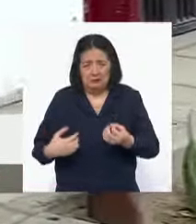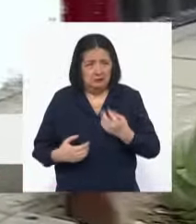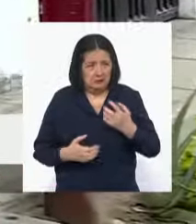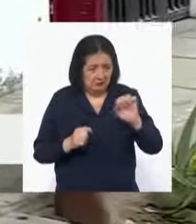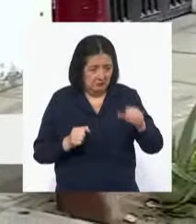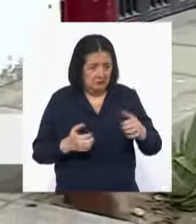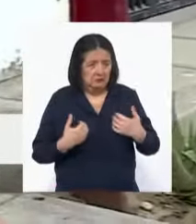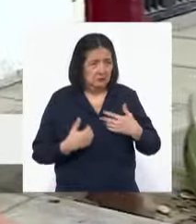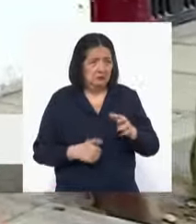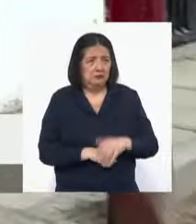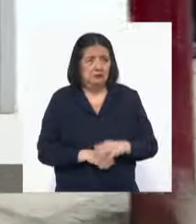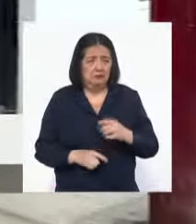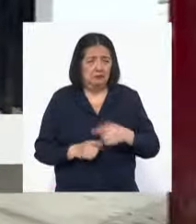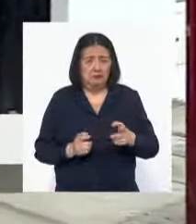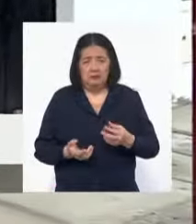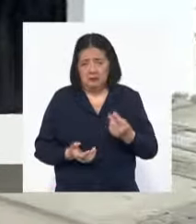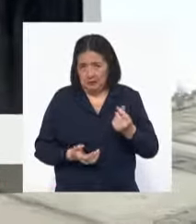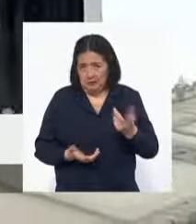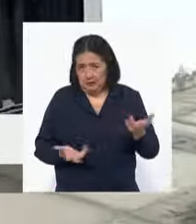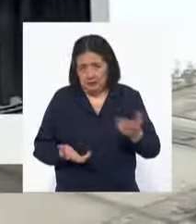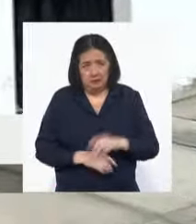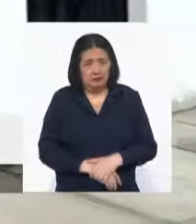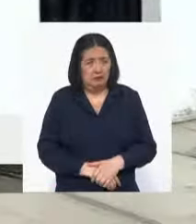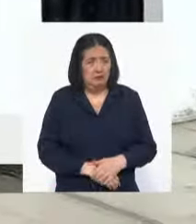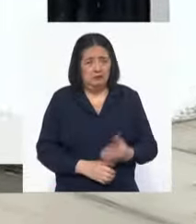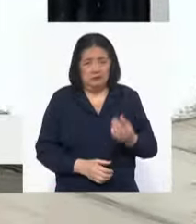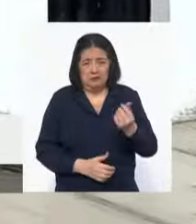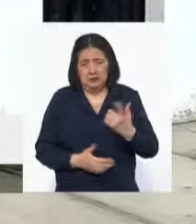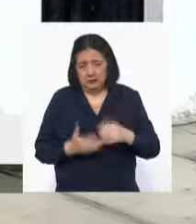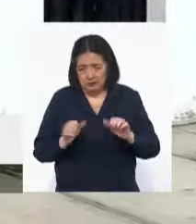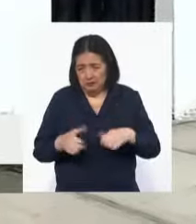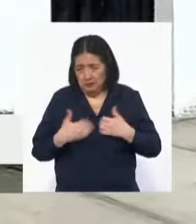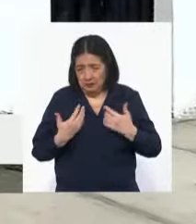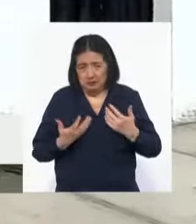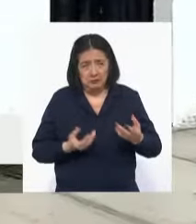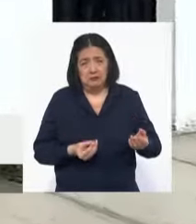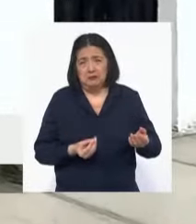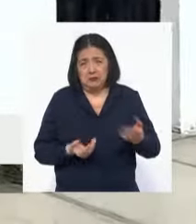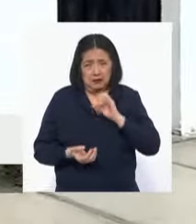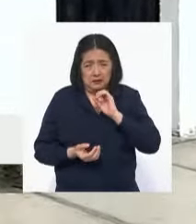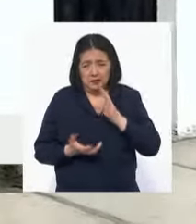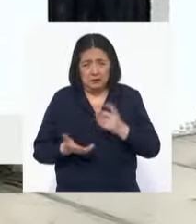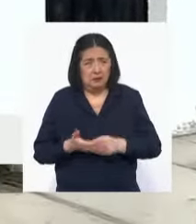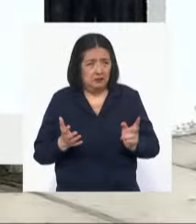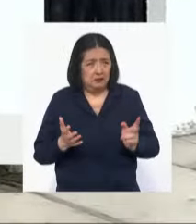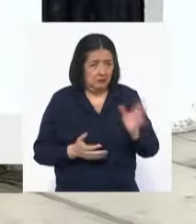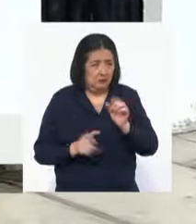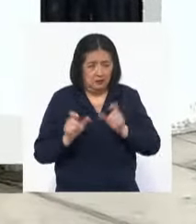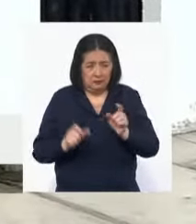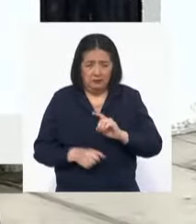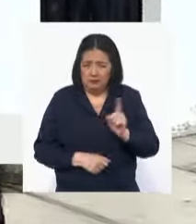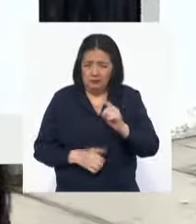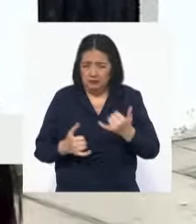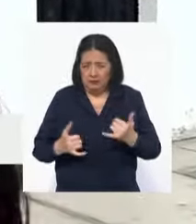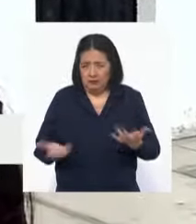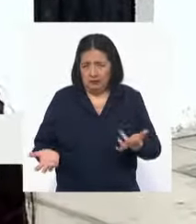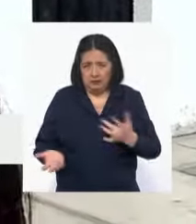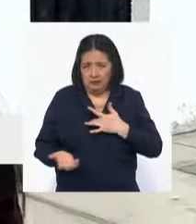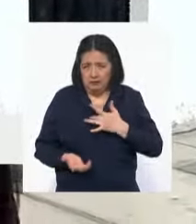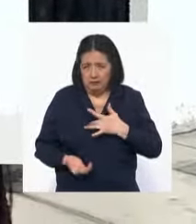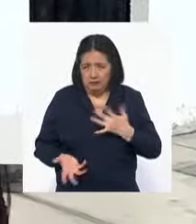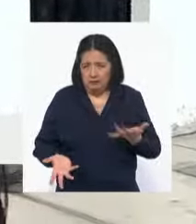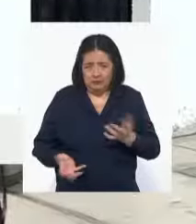lo tienen, pero piden primero dinero, ¿no? Un monto de dinero para que ellos me puedan indicar. Por favor, a todas esas personas, no jueguen con nuestros